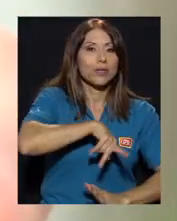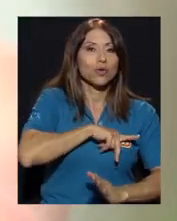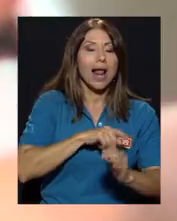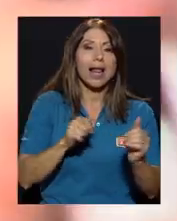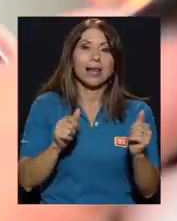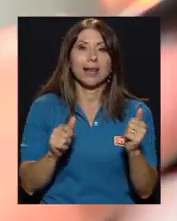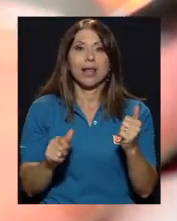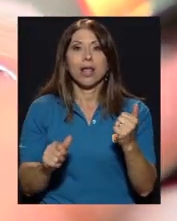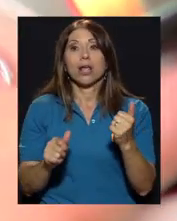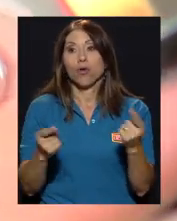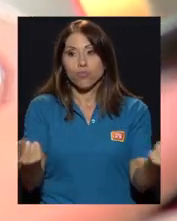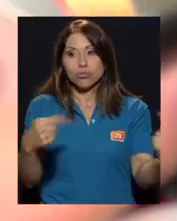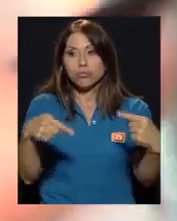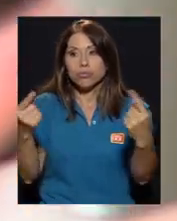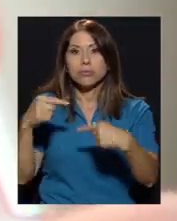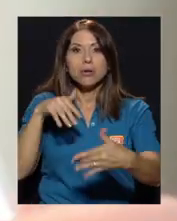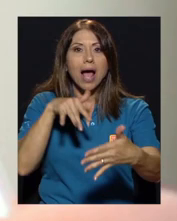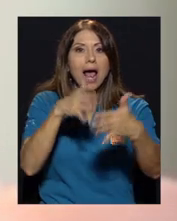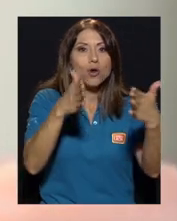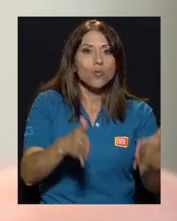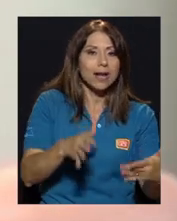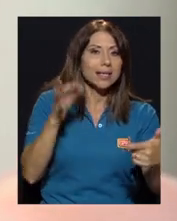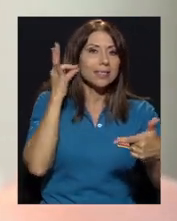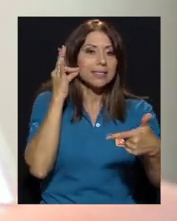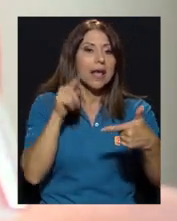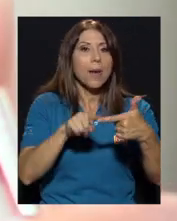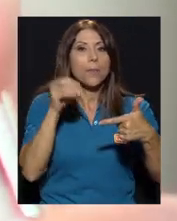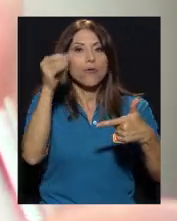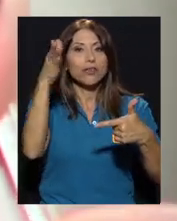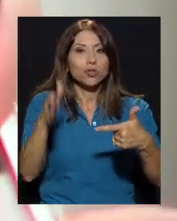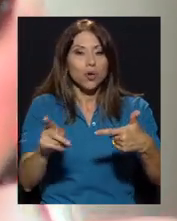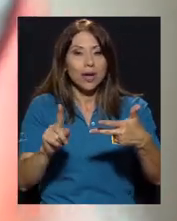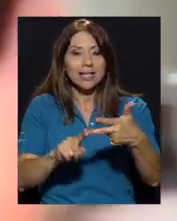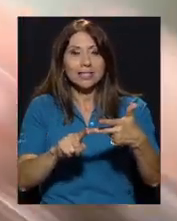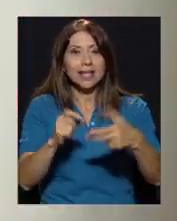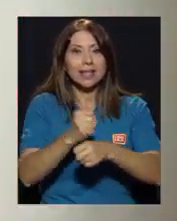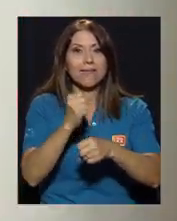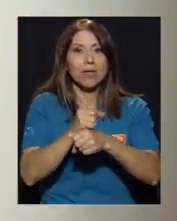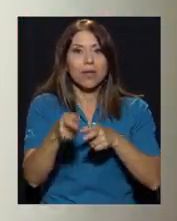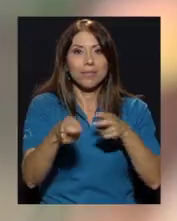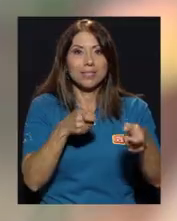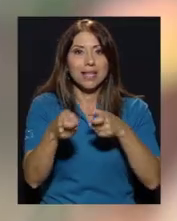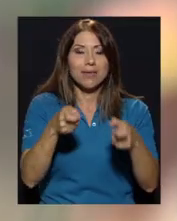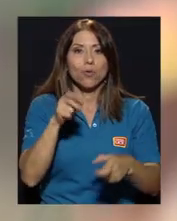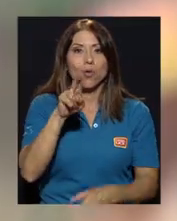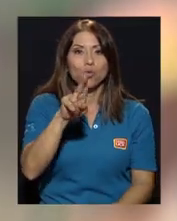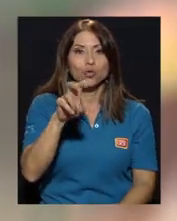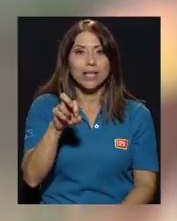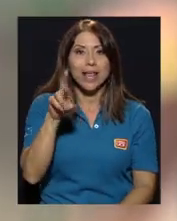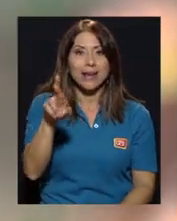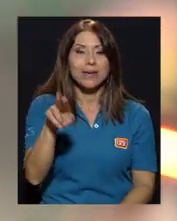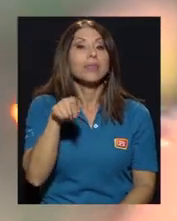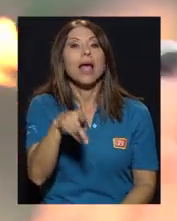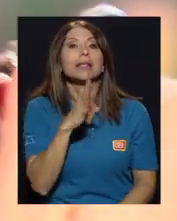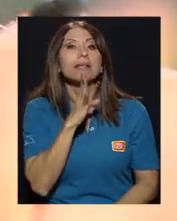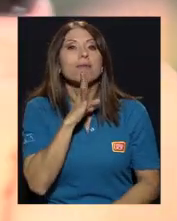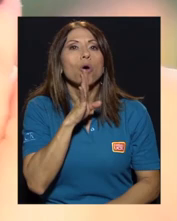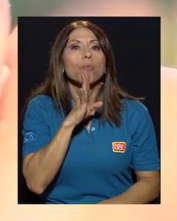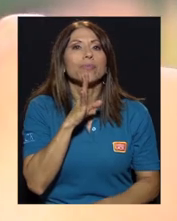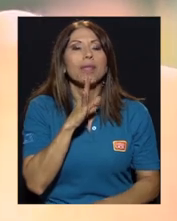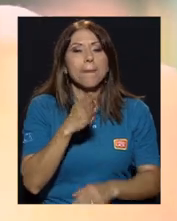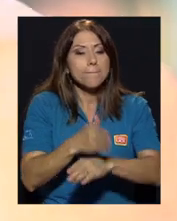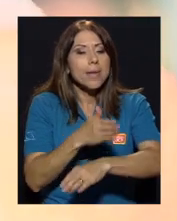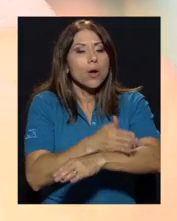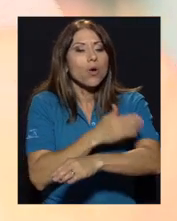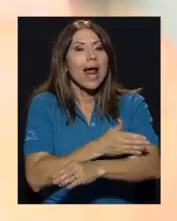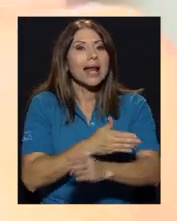la asistencia de alumnas, profesoras y personal administrativo de la UCR, y en donde se platicó cómo mejorar las